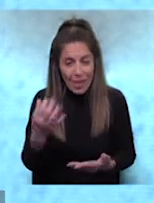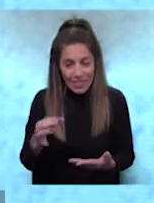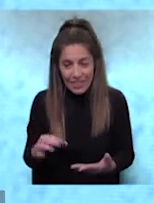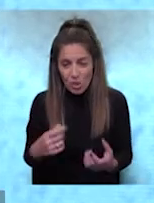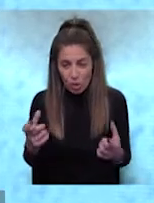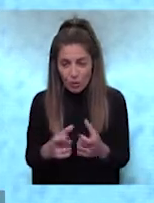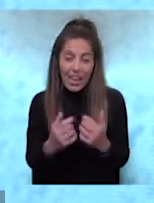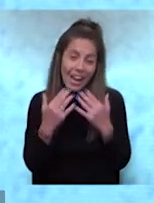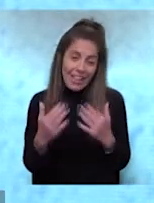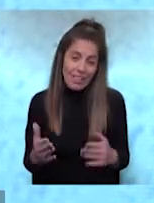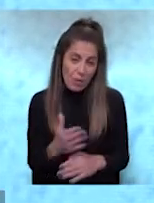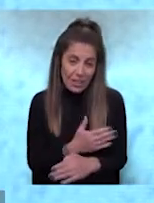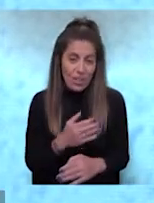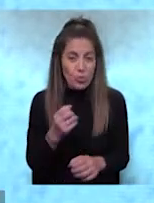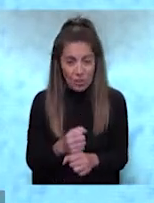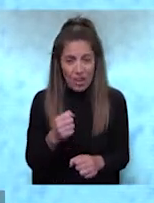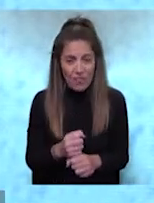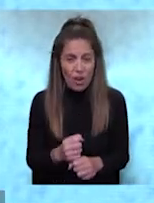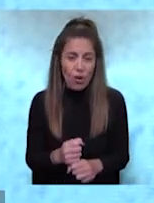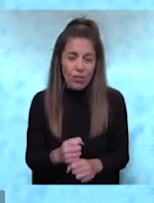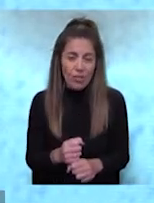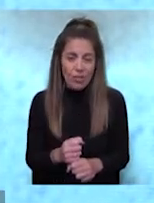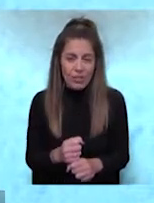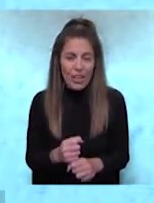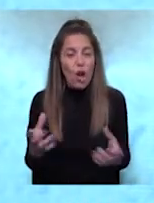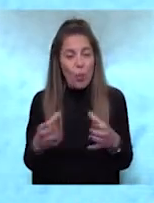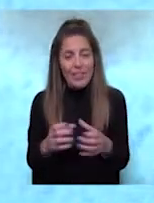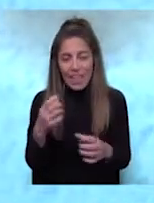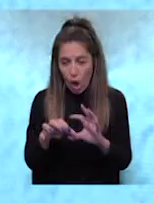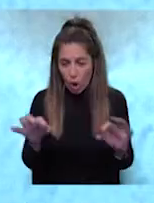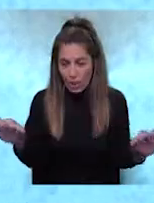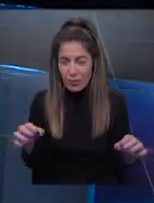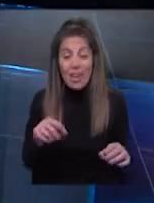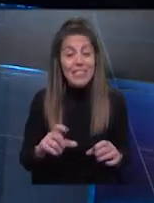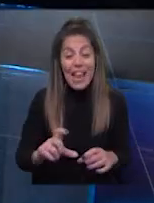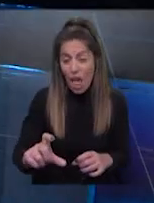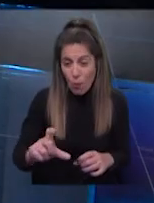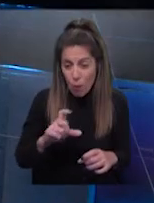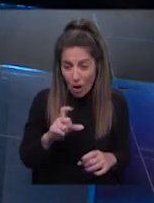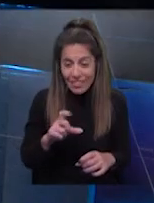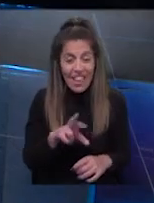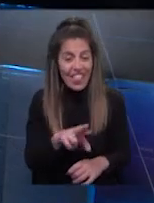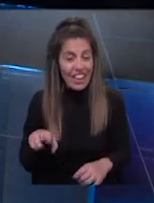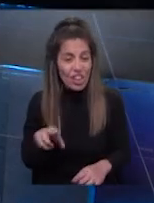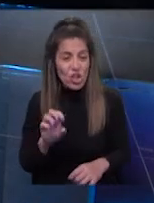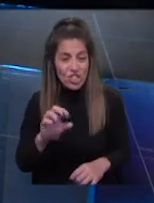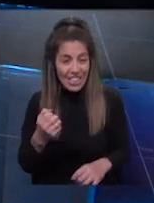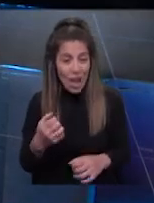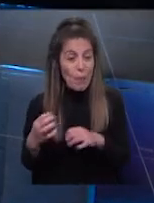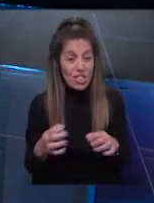comité. Agradecemos antemano su consideración y hablará atentamente con el Comité Olímpico. Esa es la muestra del río Sena que usted tiene. Esto me llegó